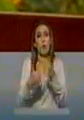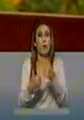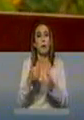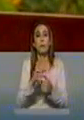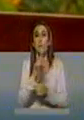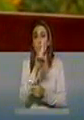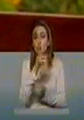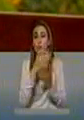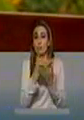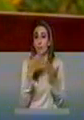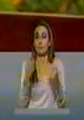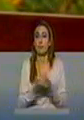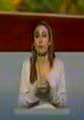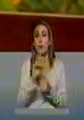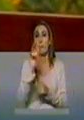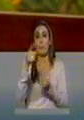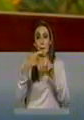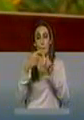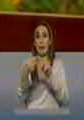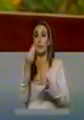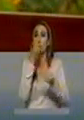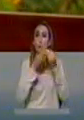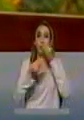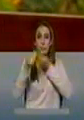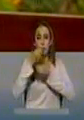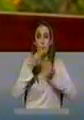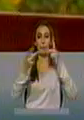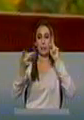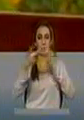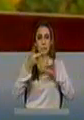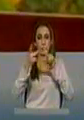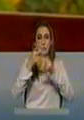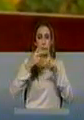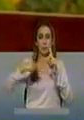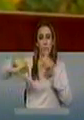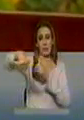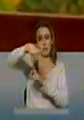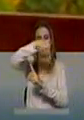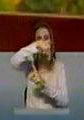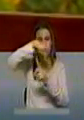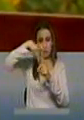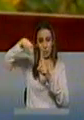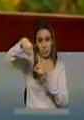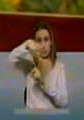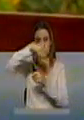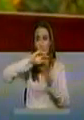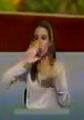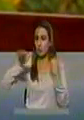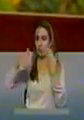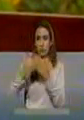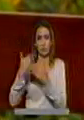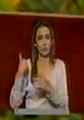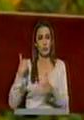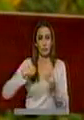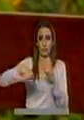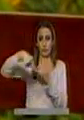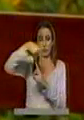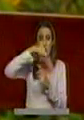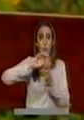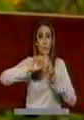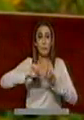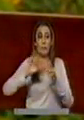dos cosas, su gastronomía y su entorno, porque, bueno, todos tienen un entorno único, pero en